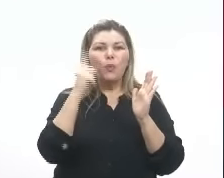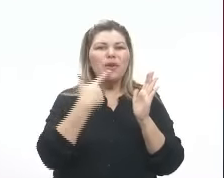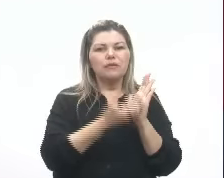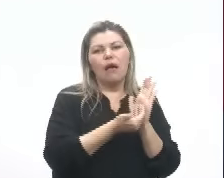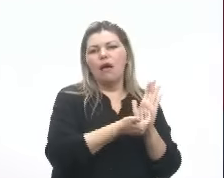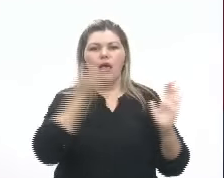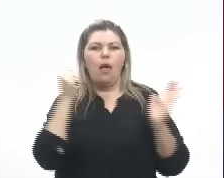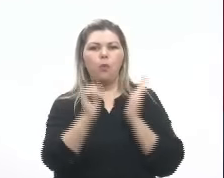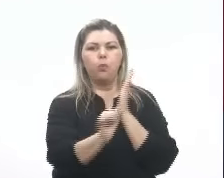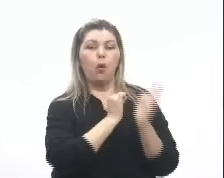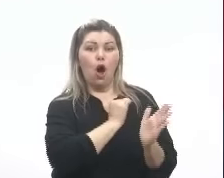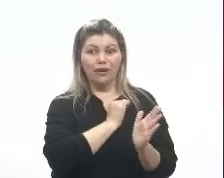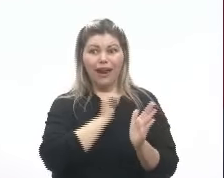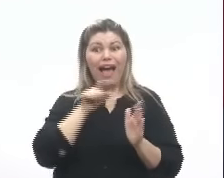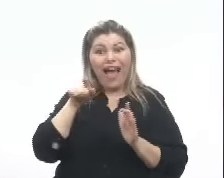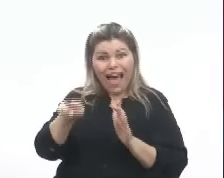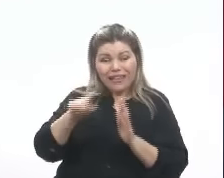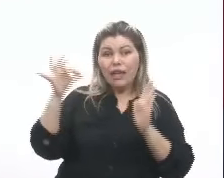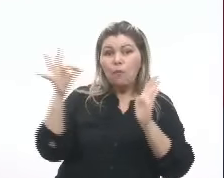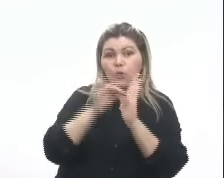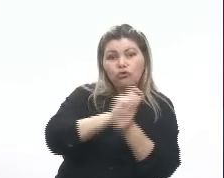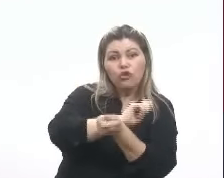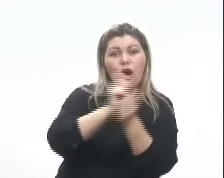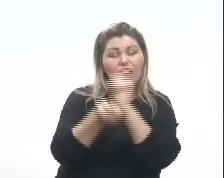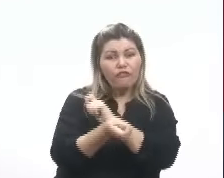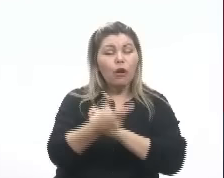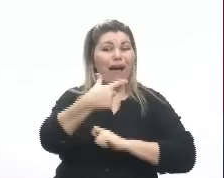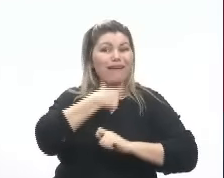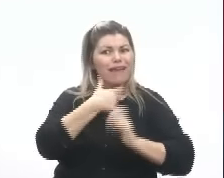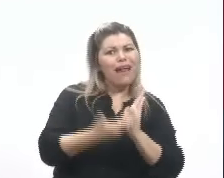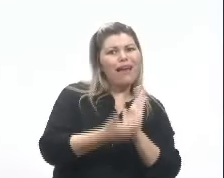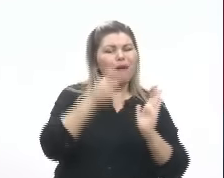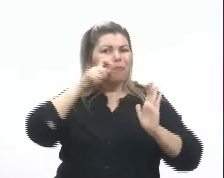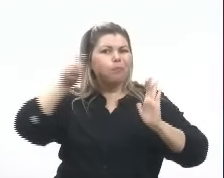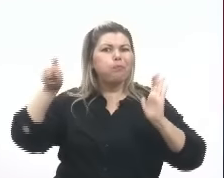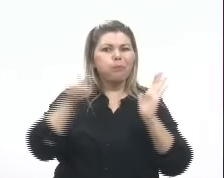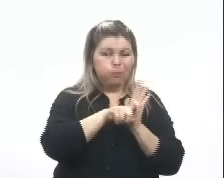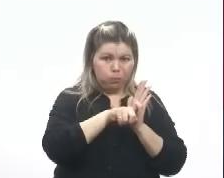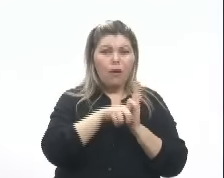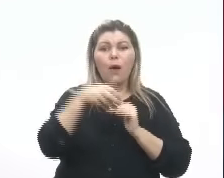la Constitución y va a generar, como dijo el senador Recalde,